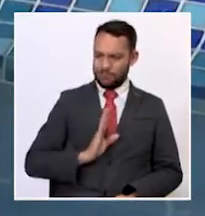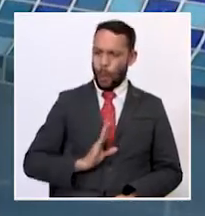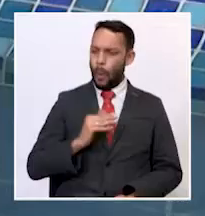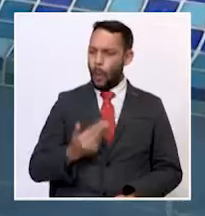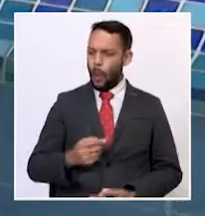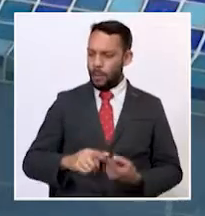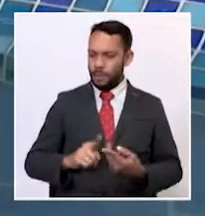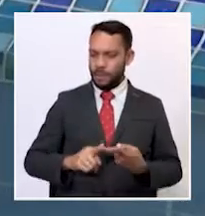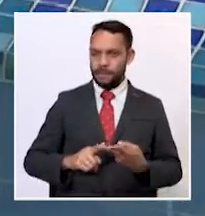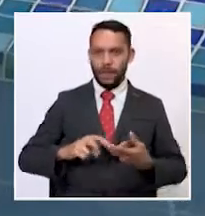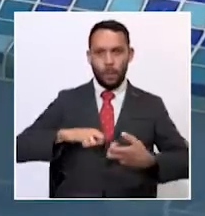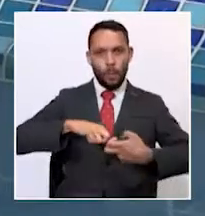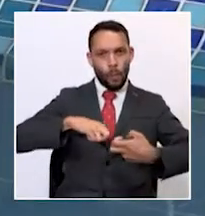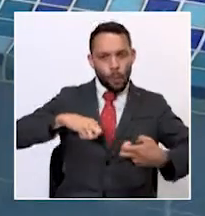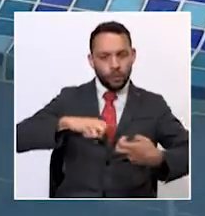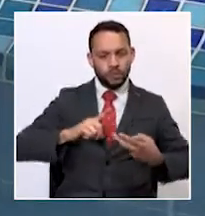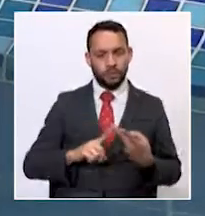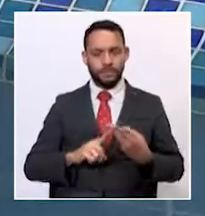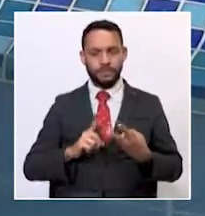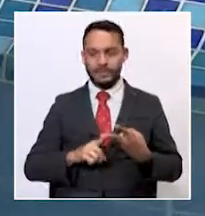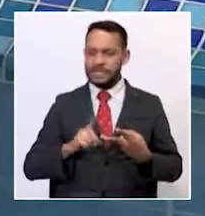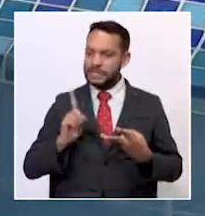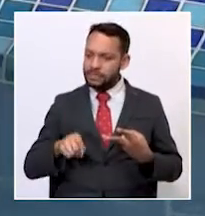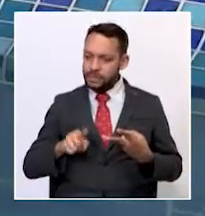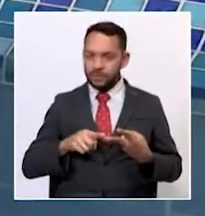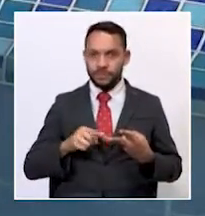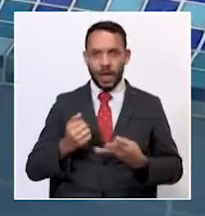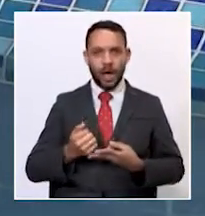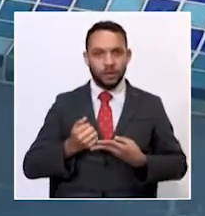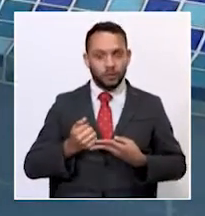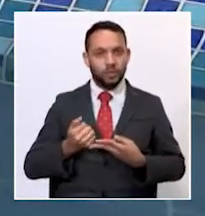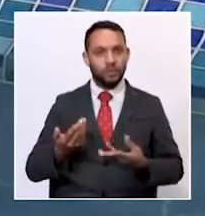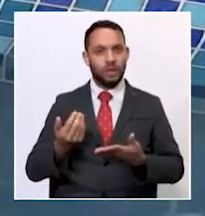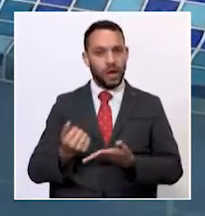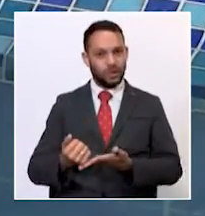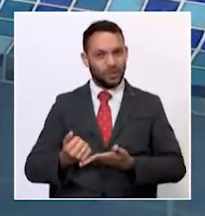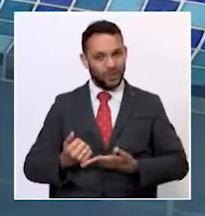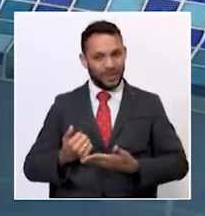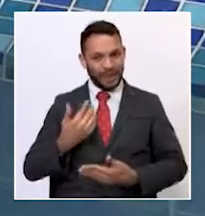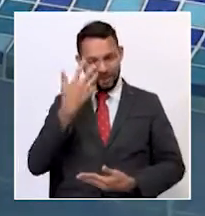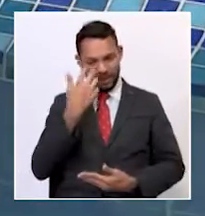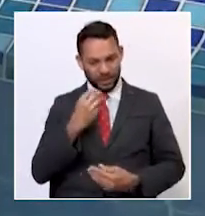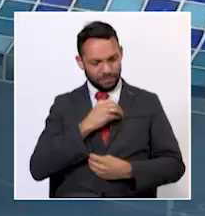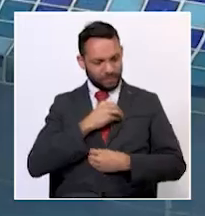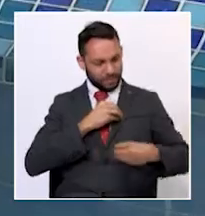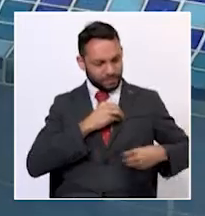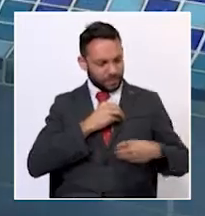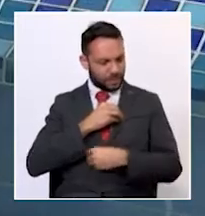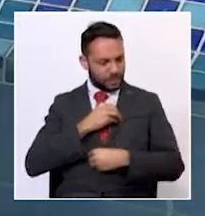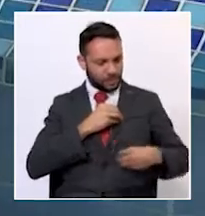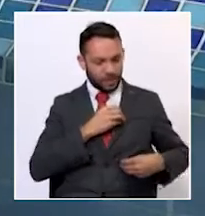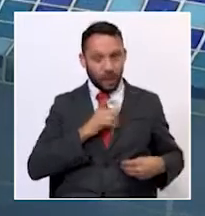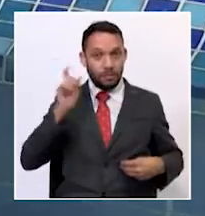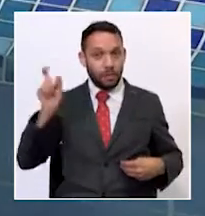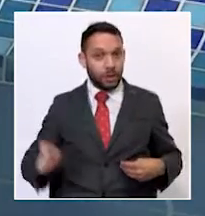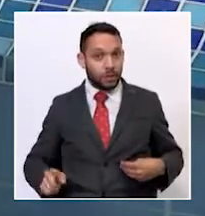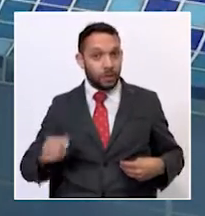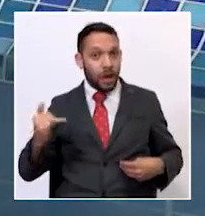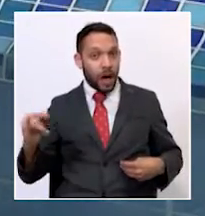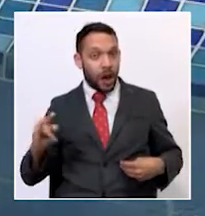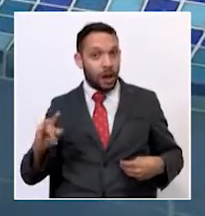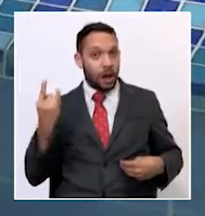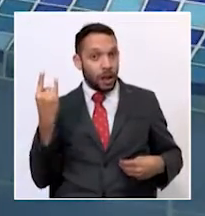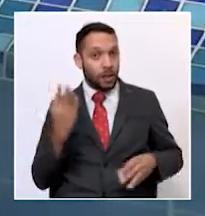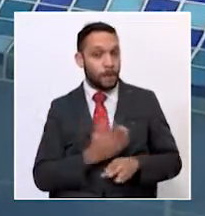muy importante siempre es basarnos siempre en las ayudas diagnósticas. Cuando un paciente tiene algún problema de columna